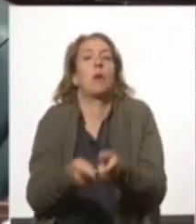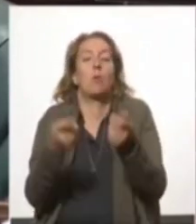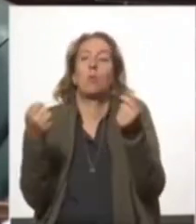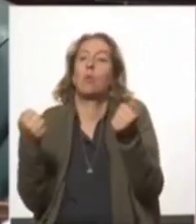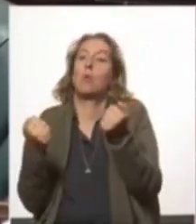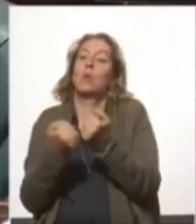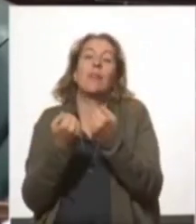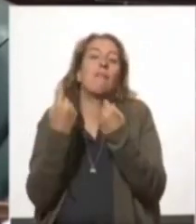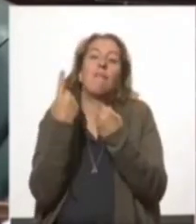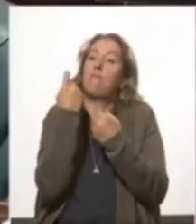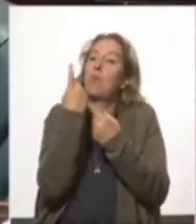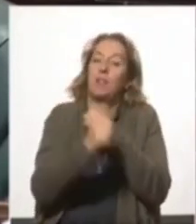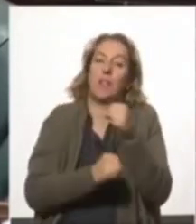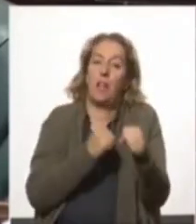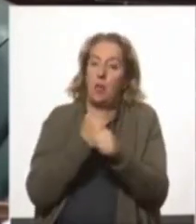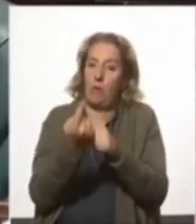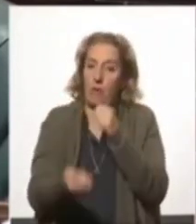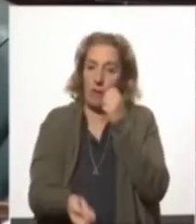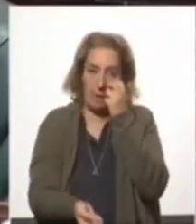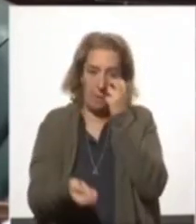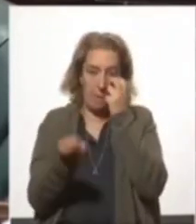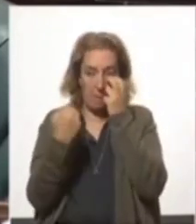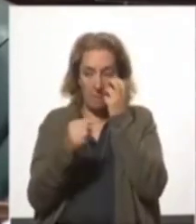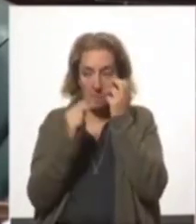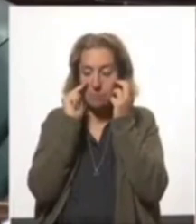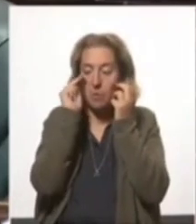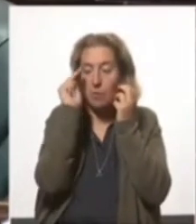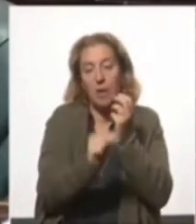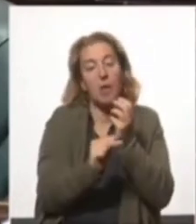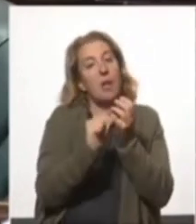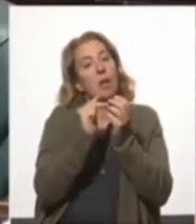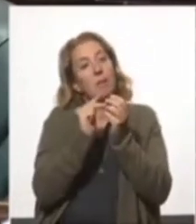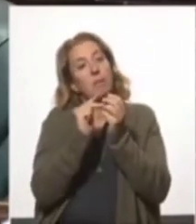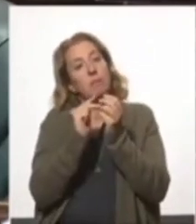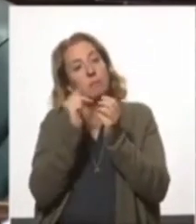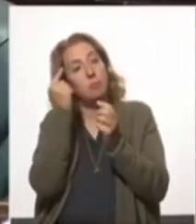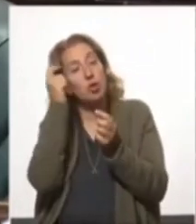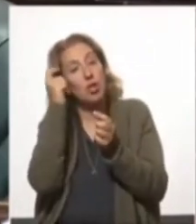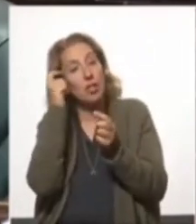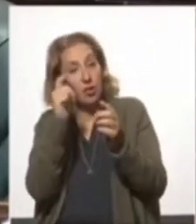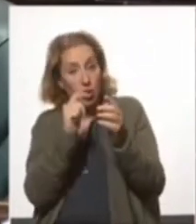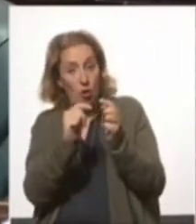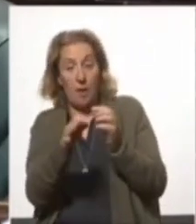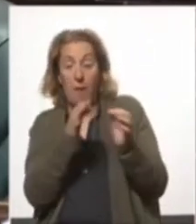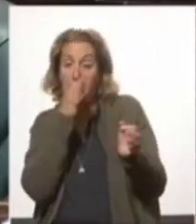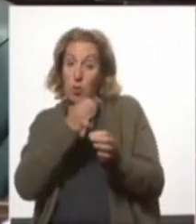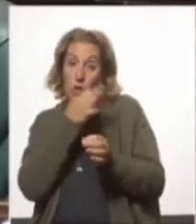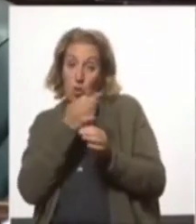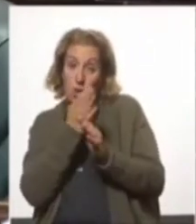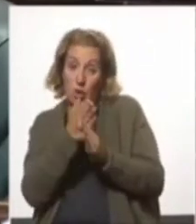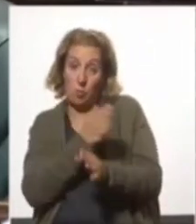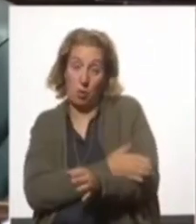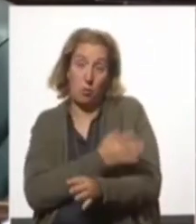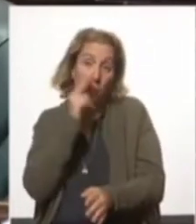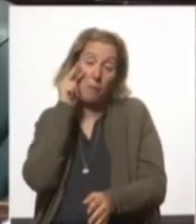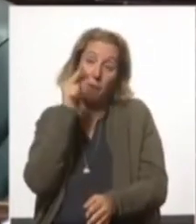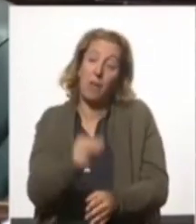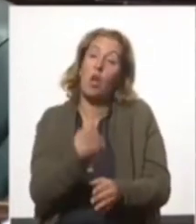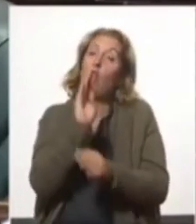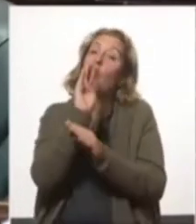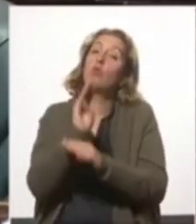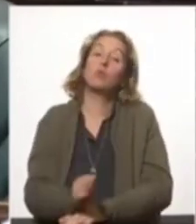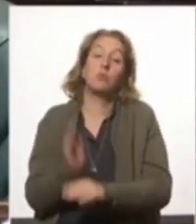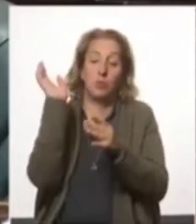año que viene? Entonces uno ve las proyecciones que están en la exposición de motivos y ve que el consumo interno